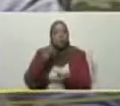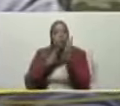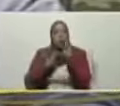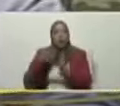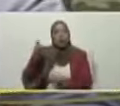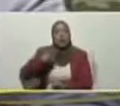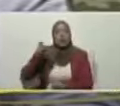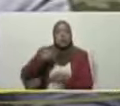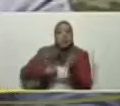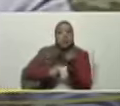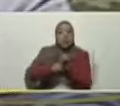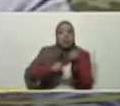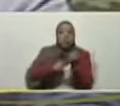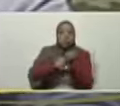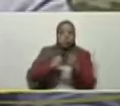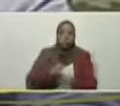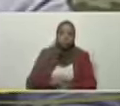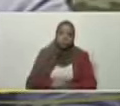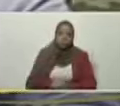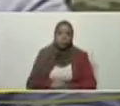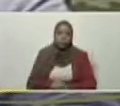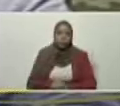más apoyo, más apoyo.